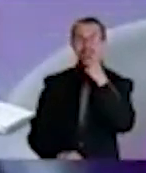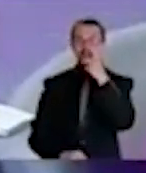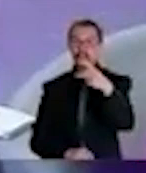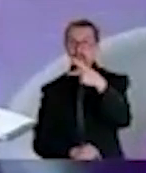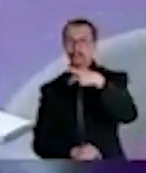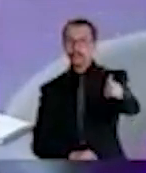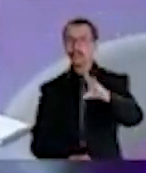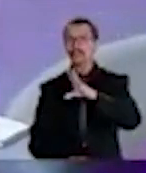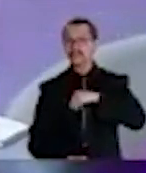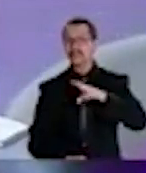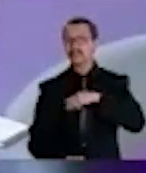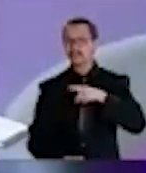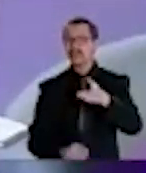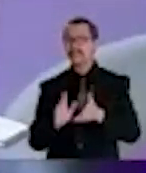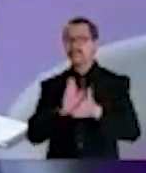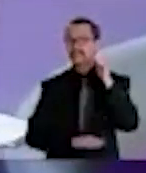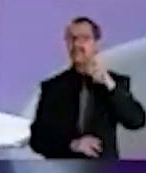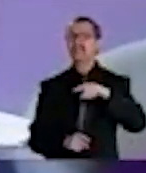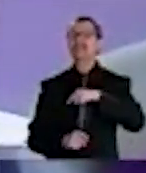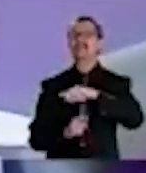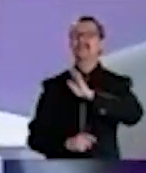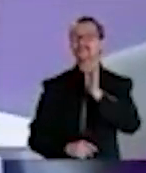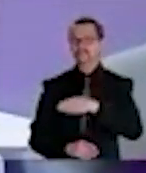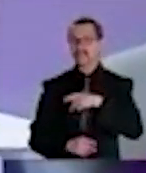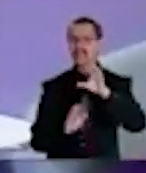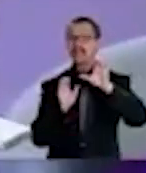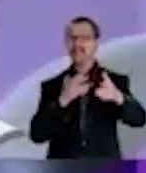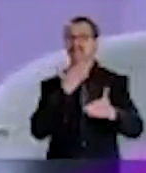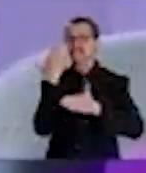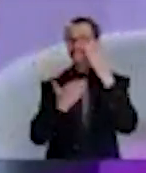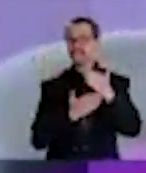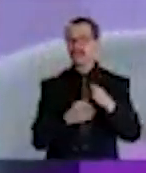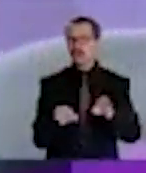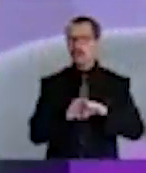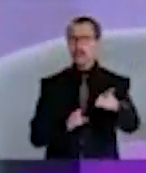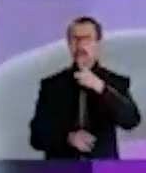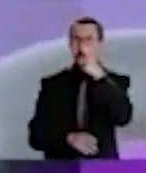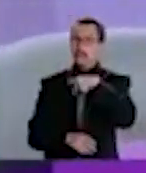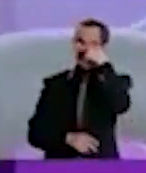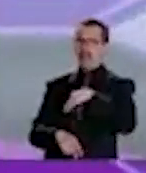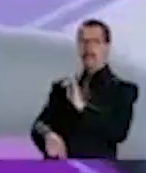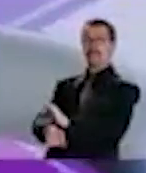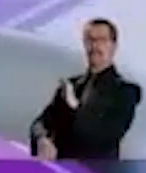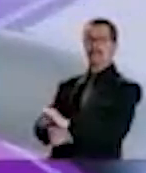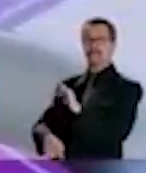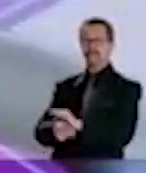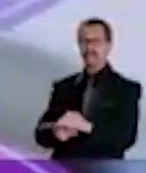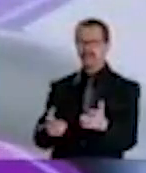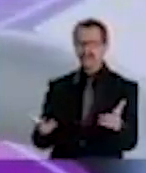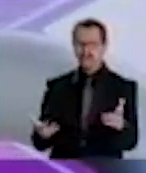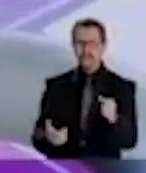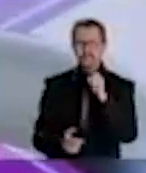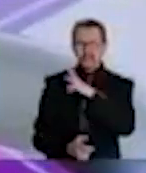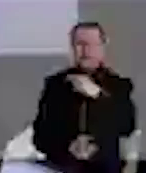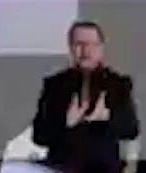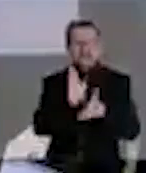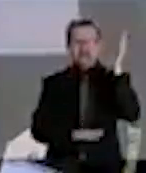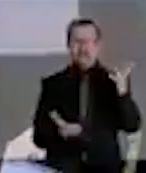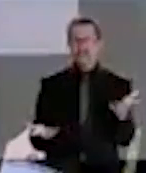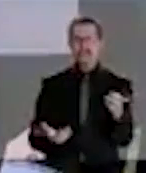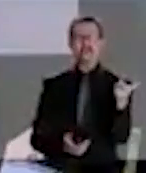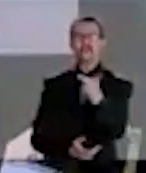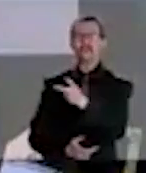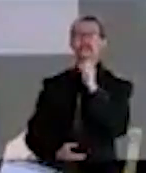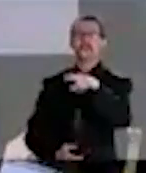en españa pues no que muy nacionalista los dos son unos hipócritas quiere